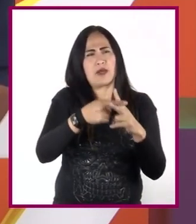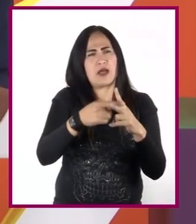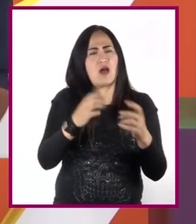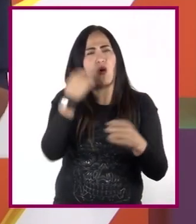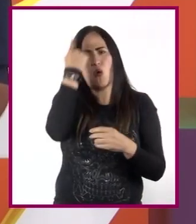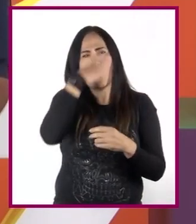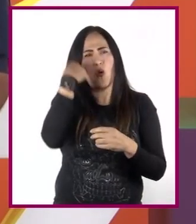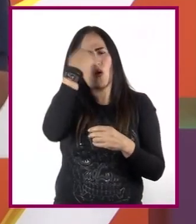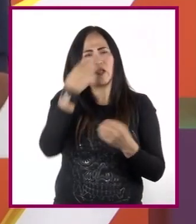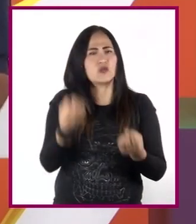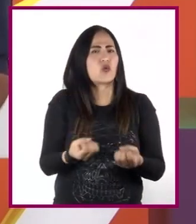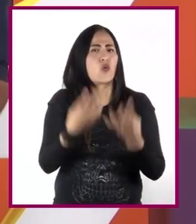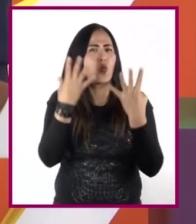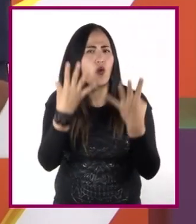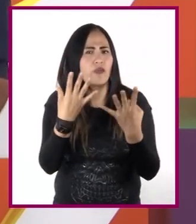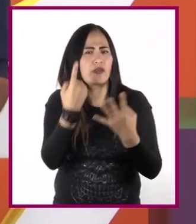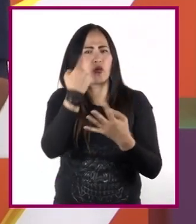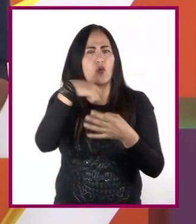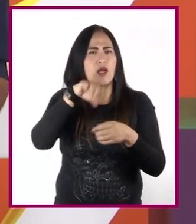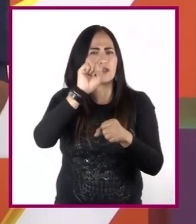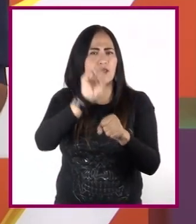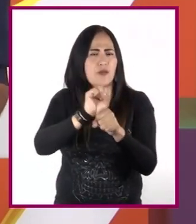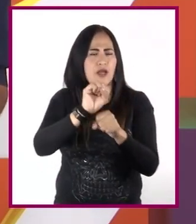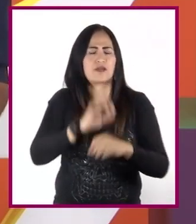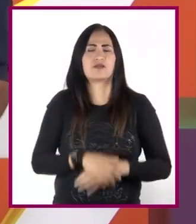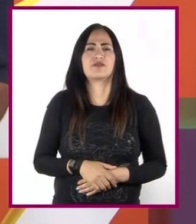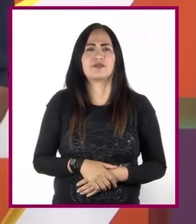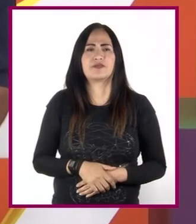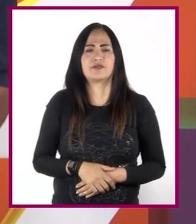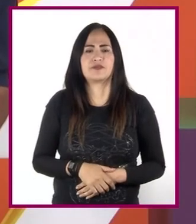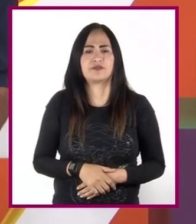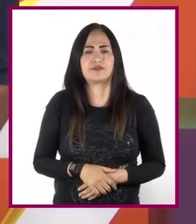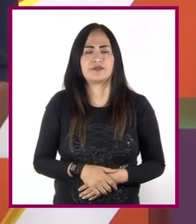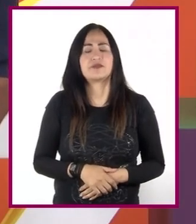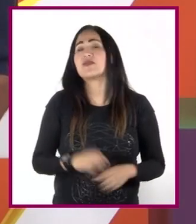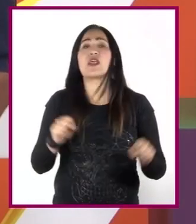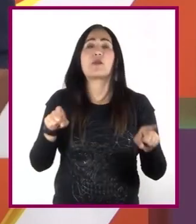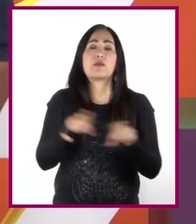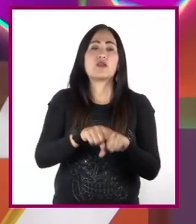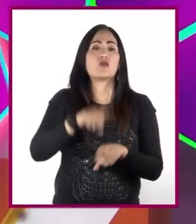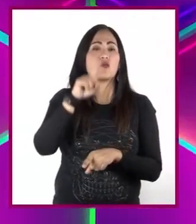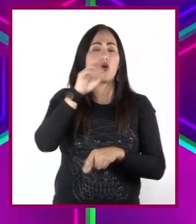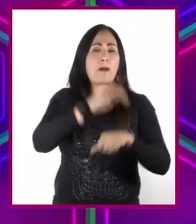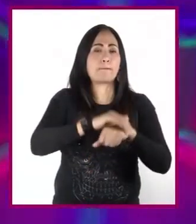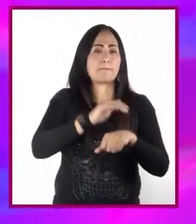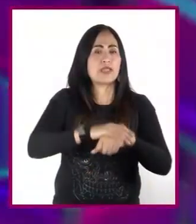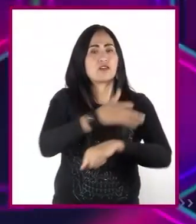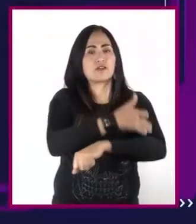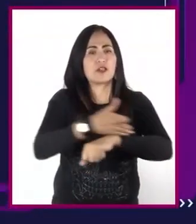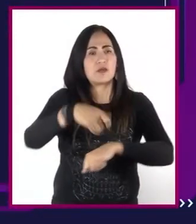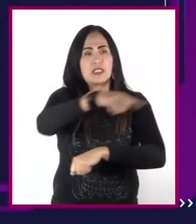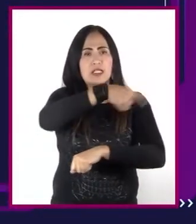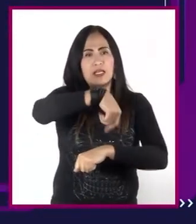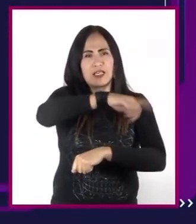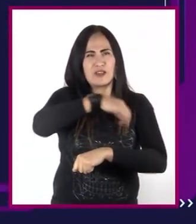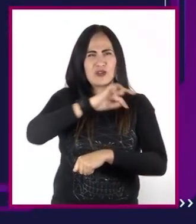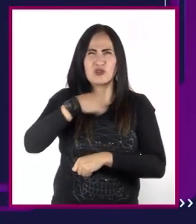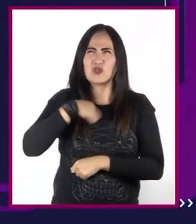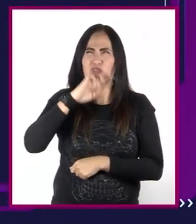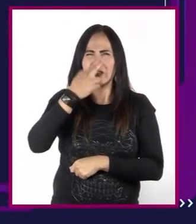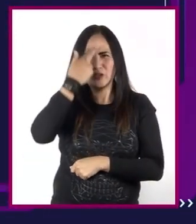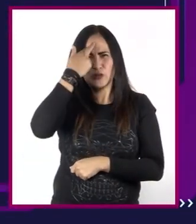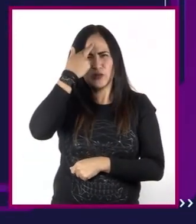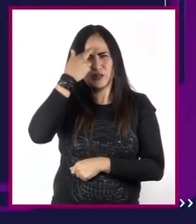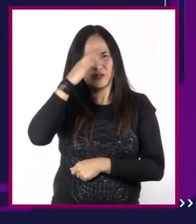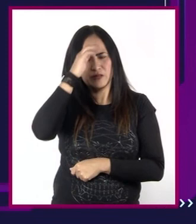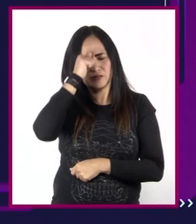horas en promedio navega en ellas, así como sus amigos y su familia. Recuerdo que obtuvimos